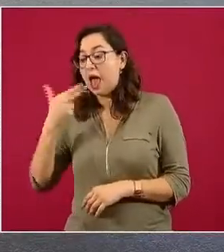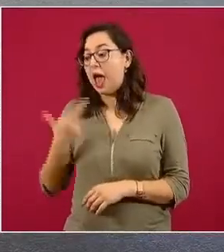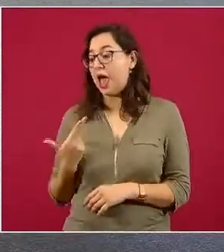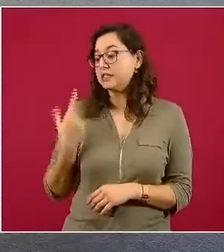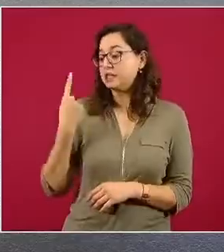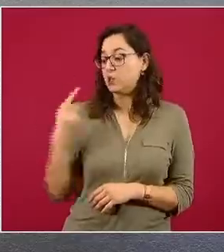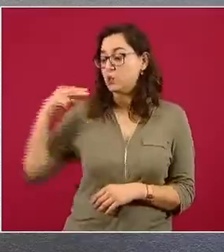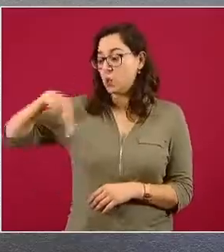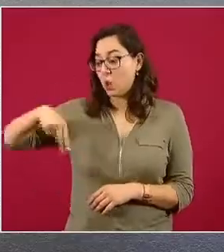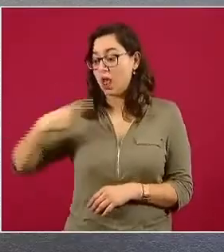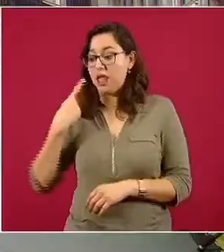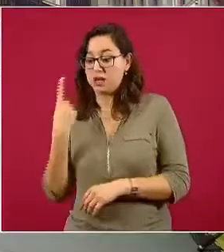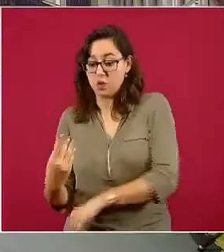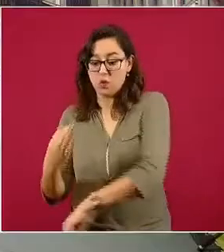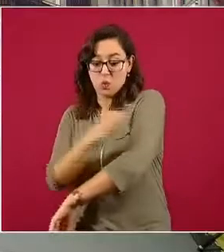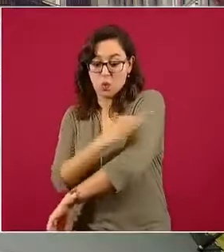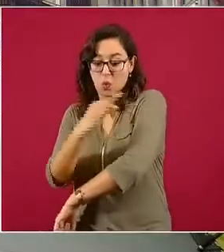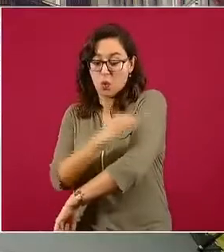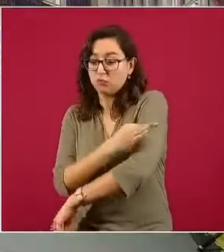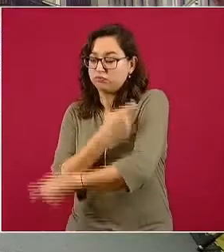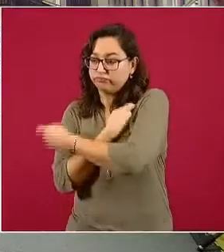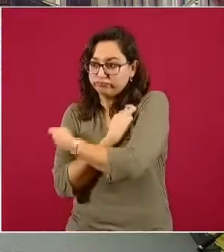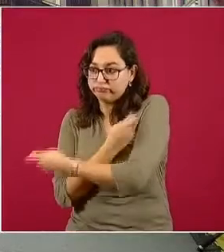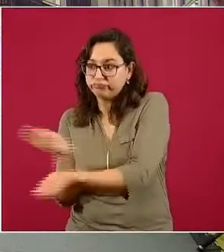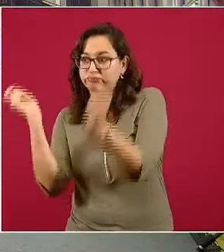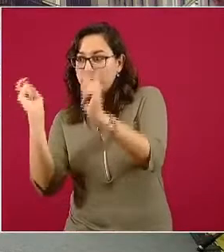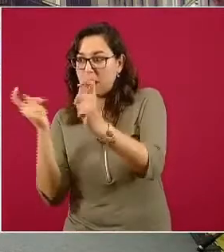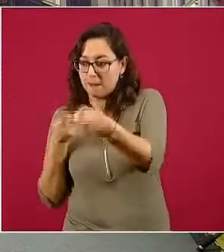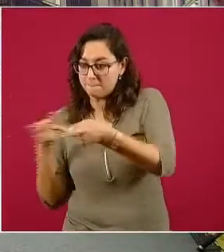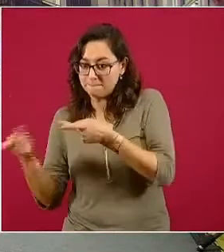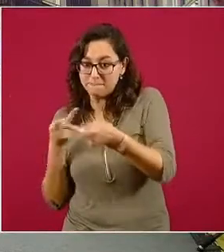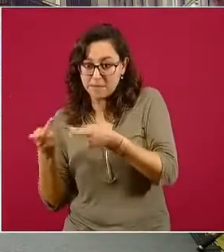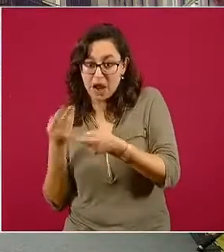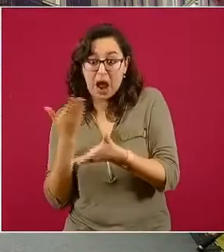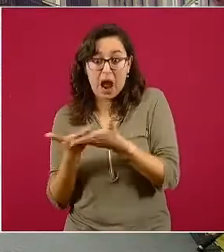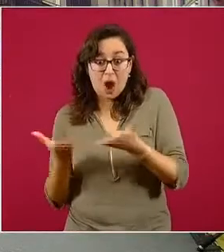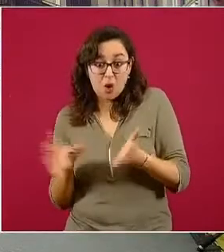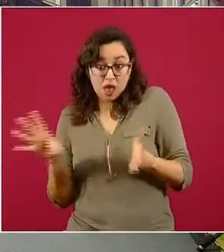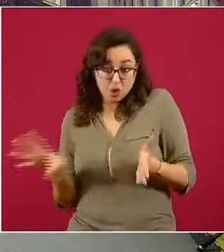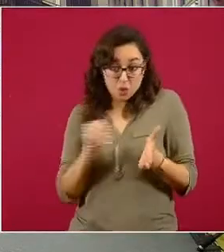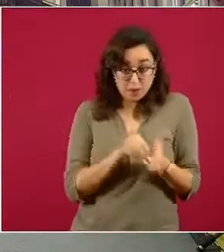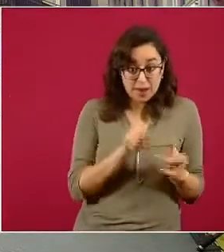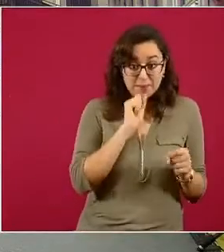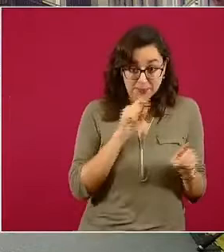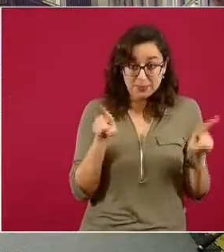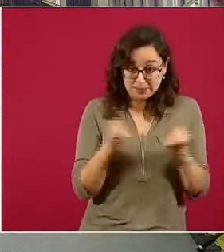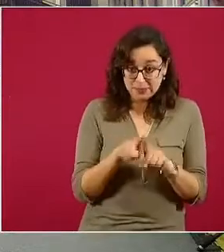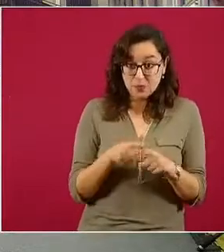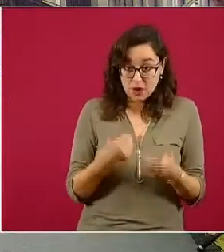hace unos años para el plan introductorio de la vacuna que tiene en este momento? Gracias por la pregunta.